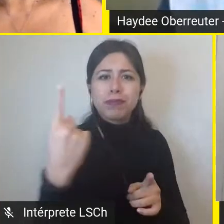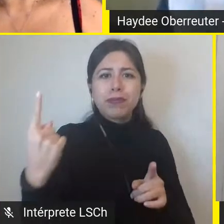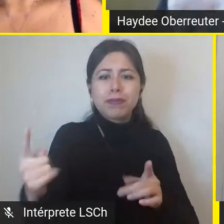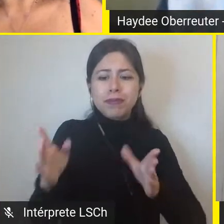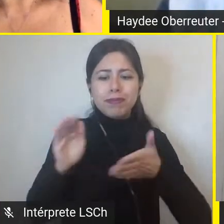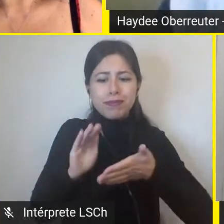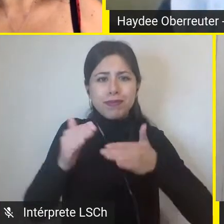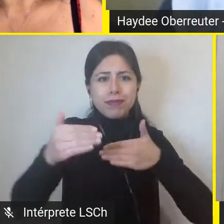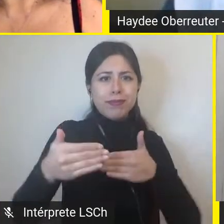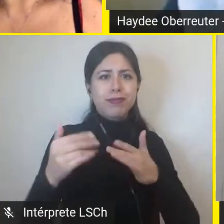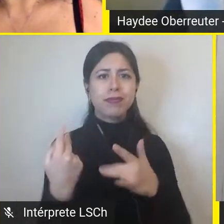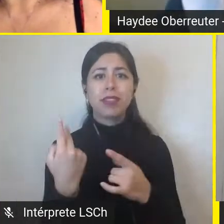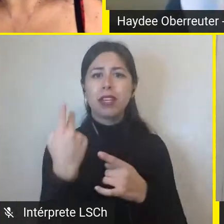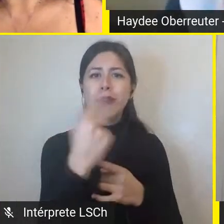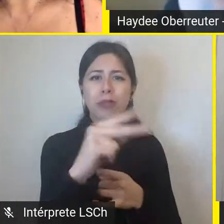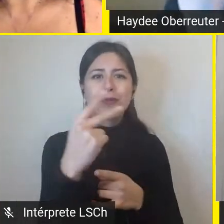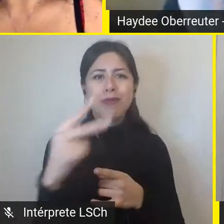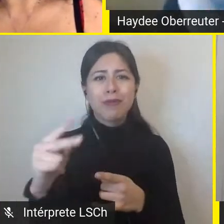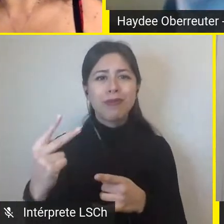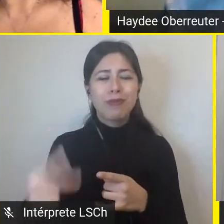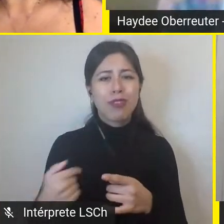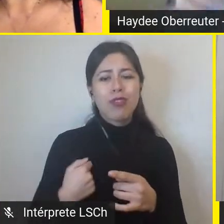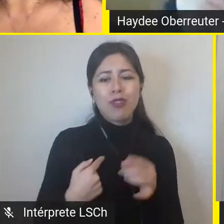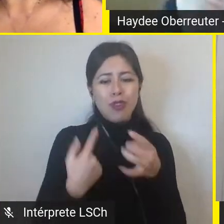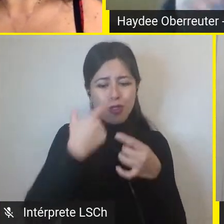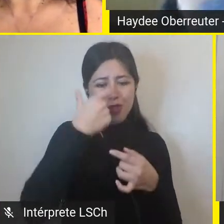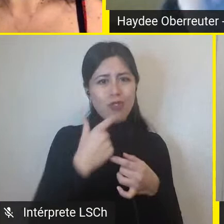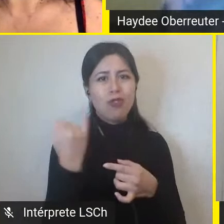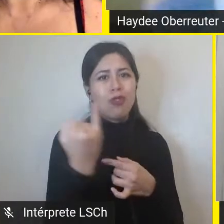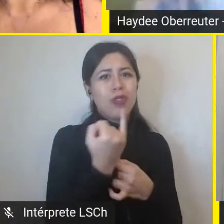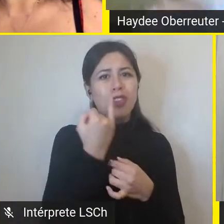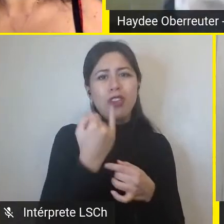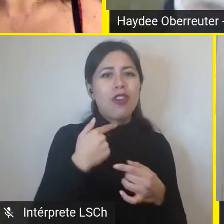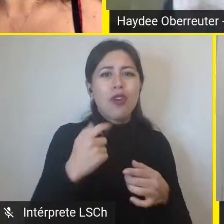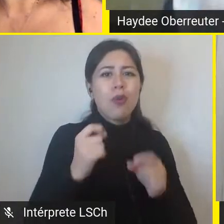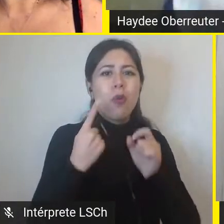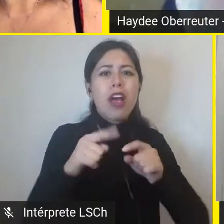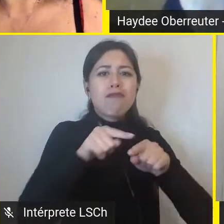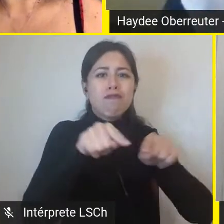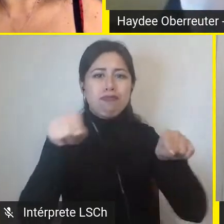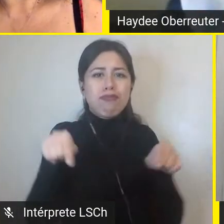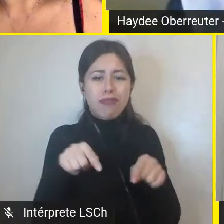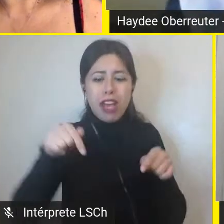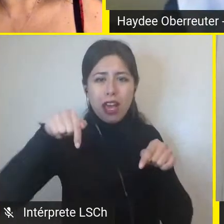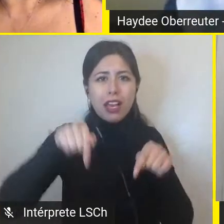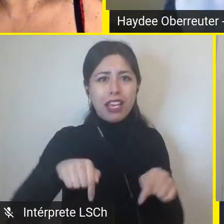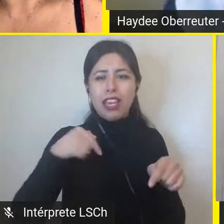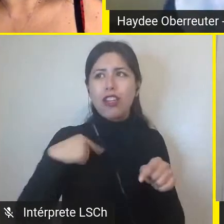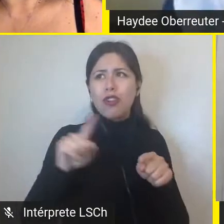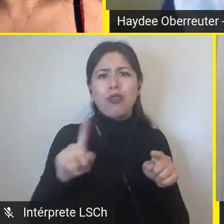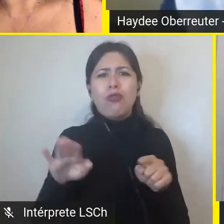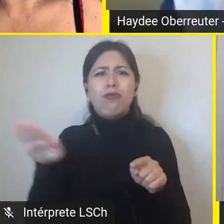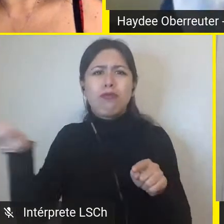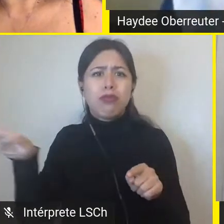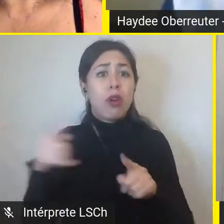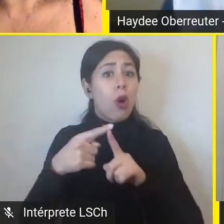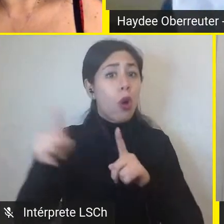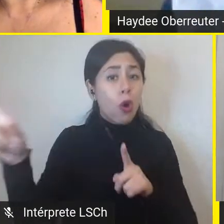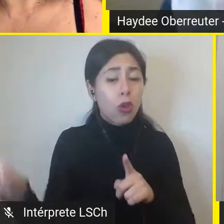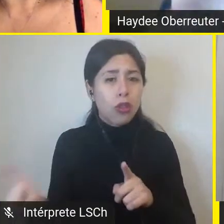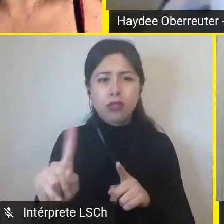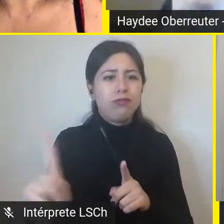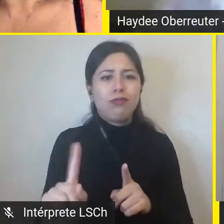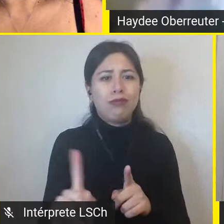cada uno en su rincón. Yo soy fulanito y funciono en el metro cuadrado que está aquí y no toco el metro cuadrado del otro más